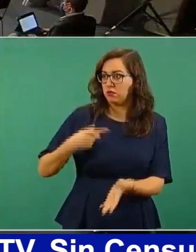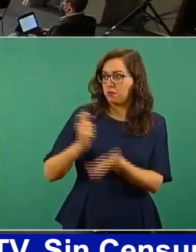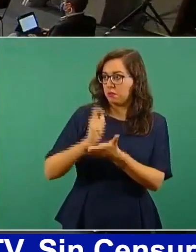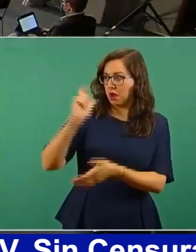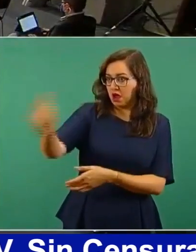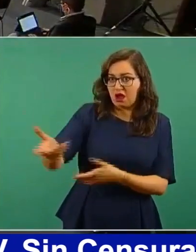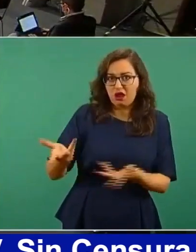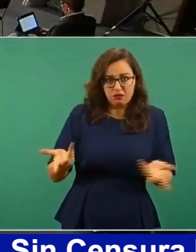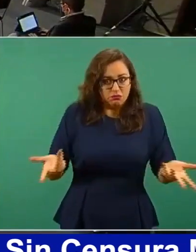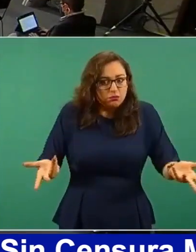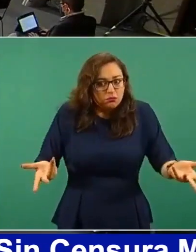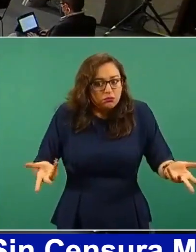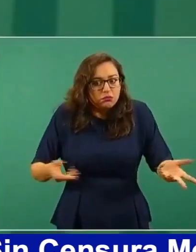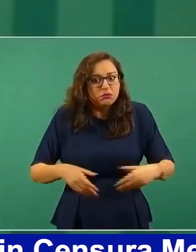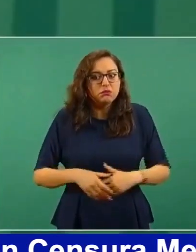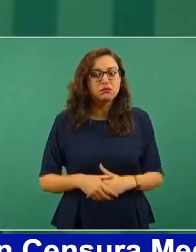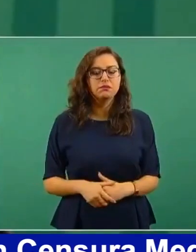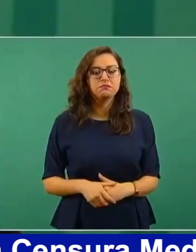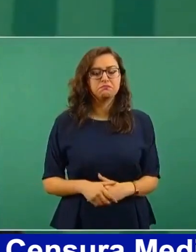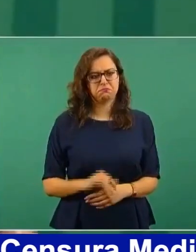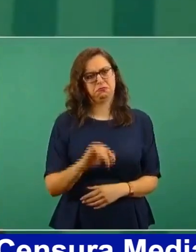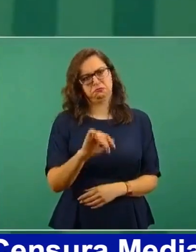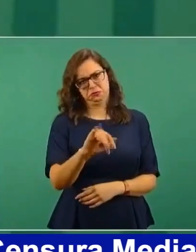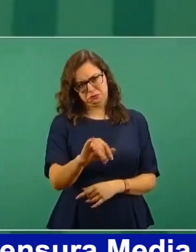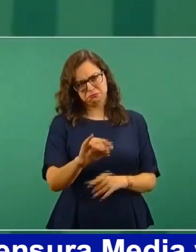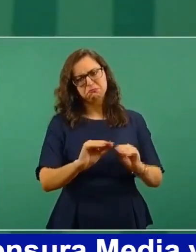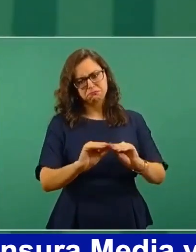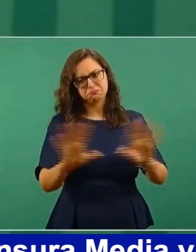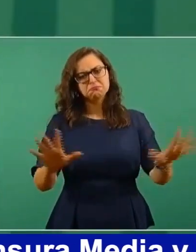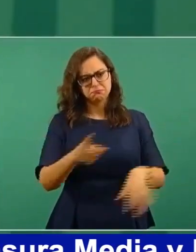pero no sé si ellos